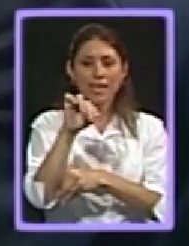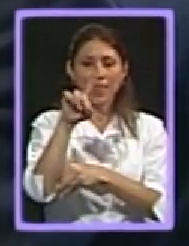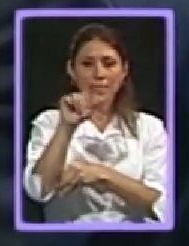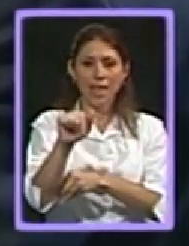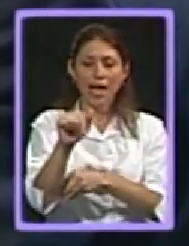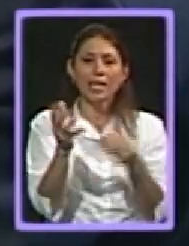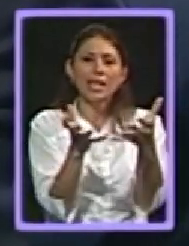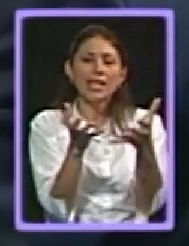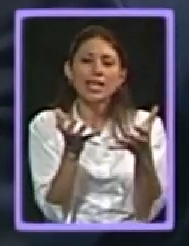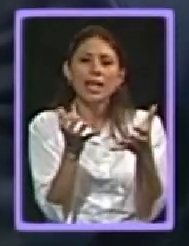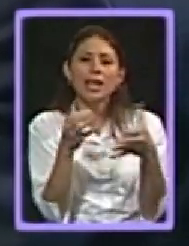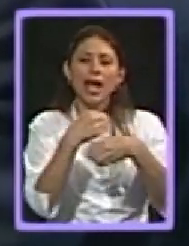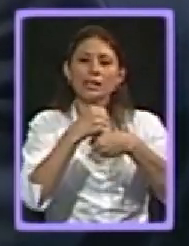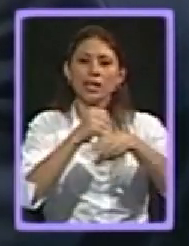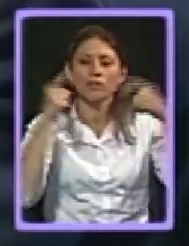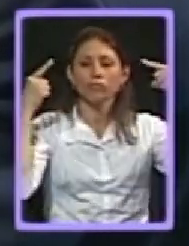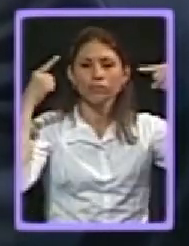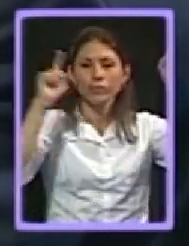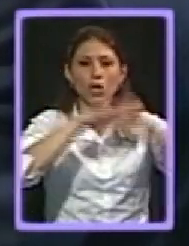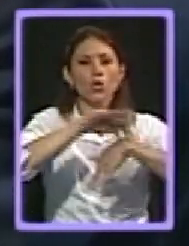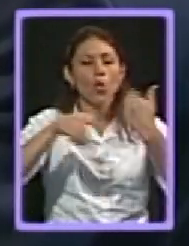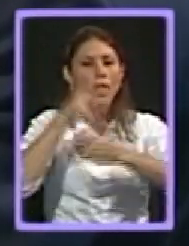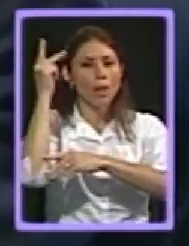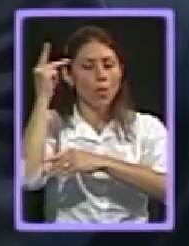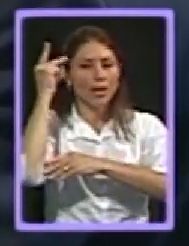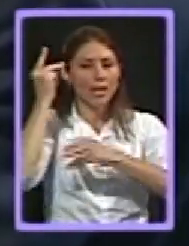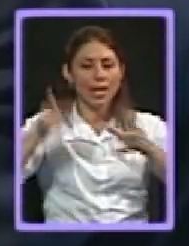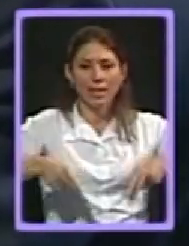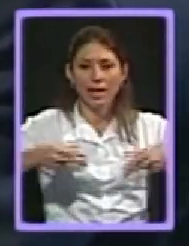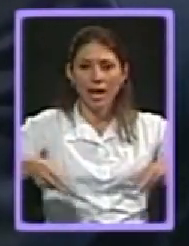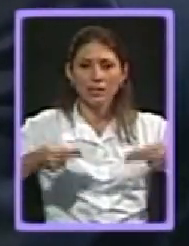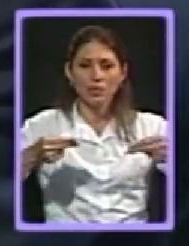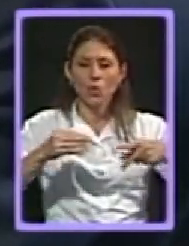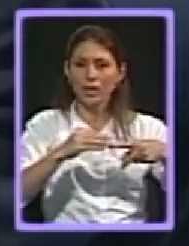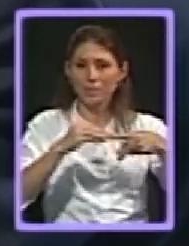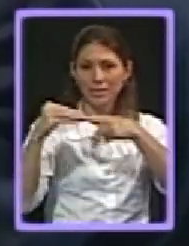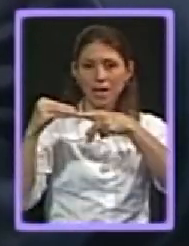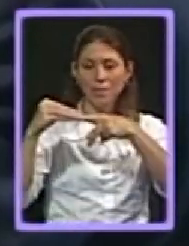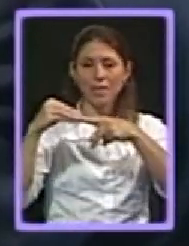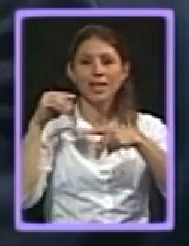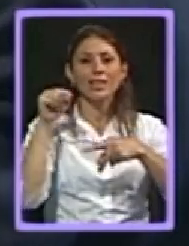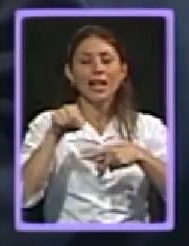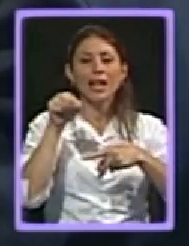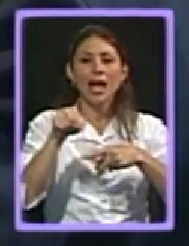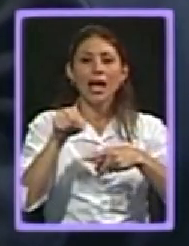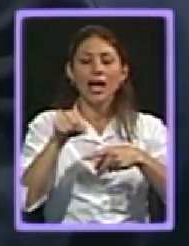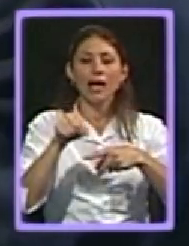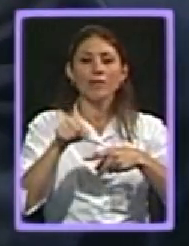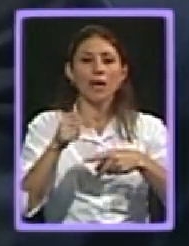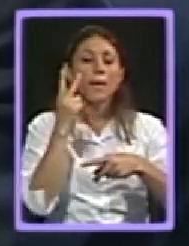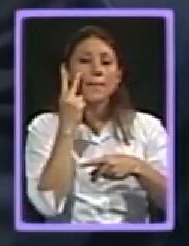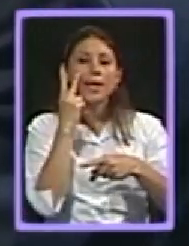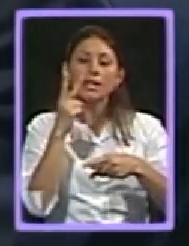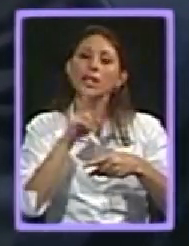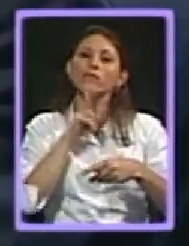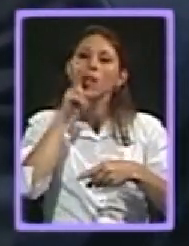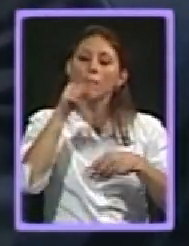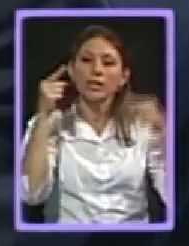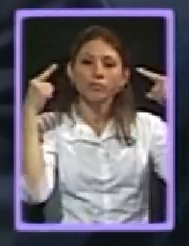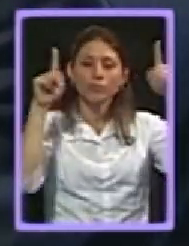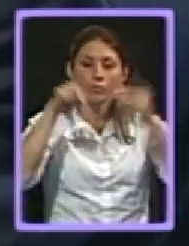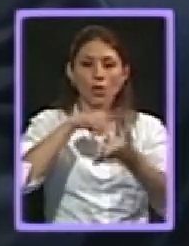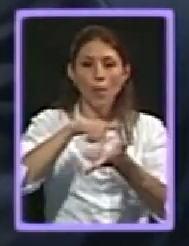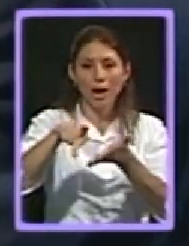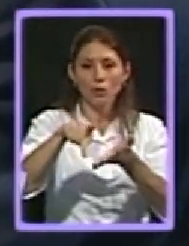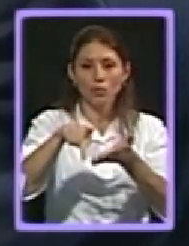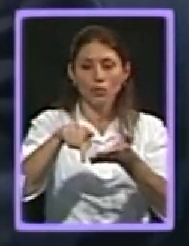llevar a cabo todo lo que es la política de gasto y particularmente lo que es la materialización de los pagos que tiene